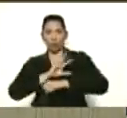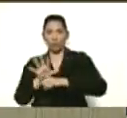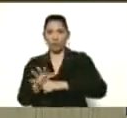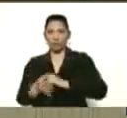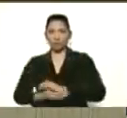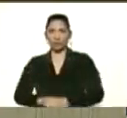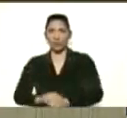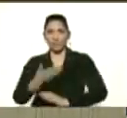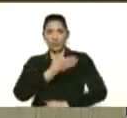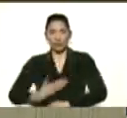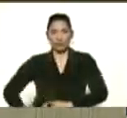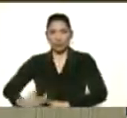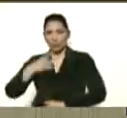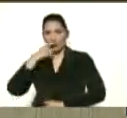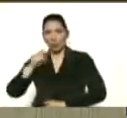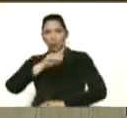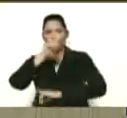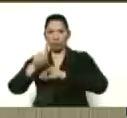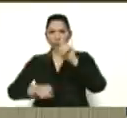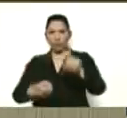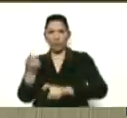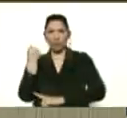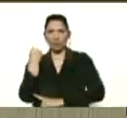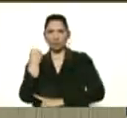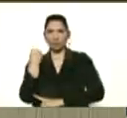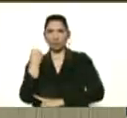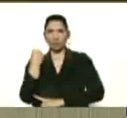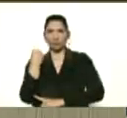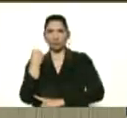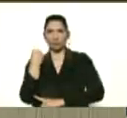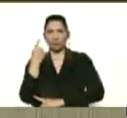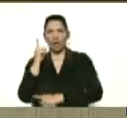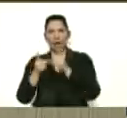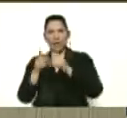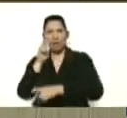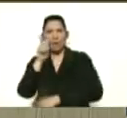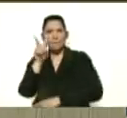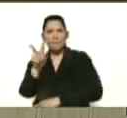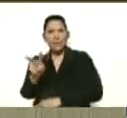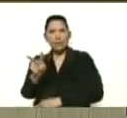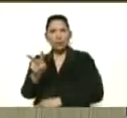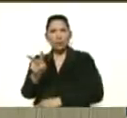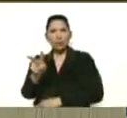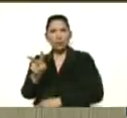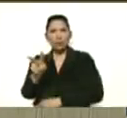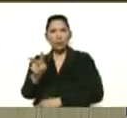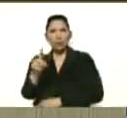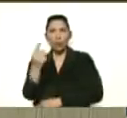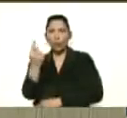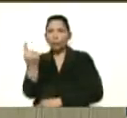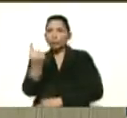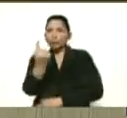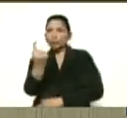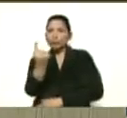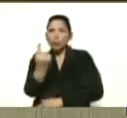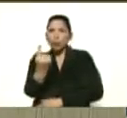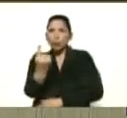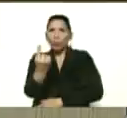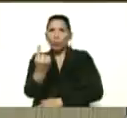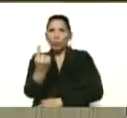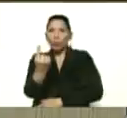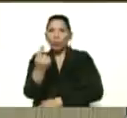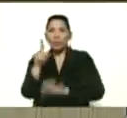El presidente Maduro preguntaba ayer: ¿alguien ha visto a uno solo de los